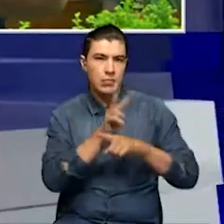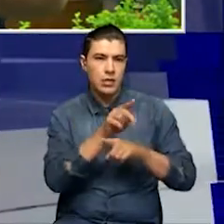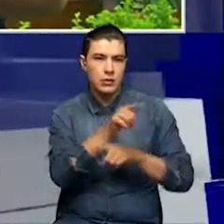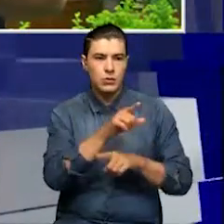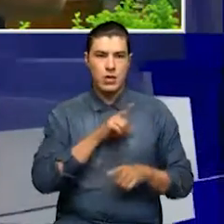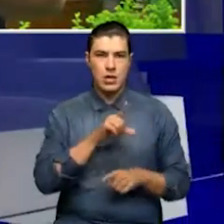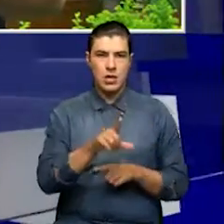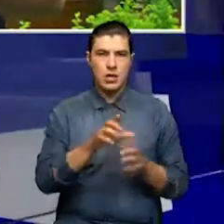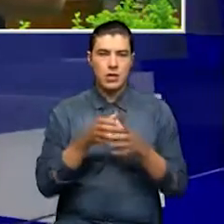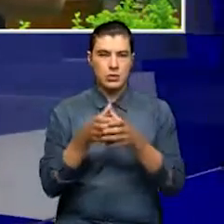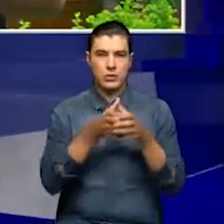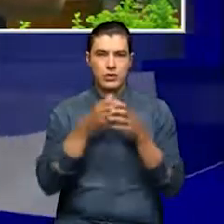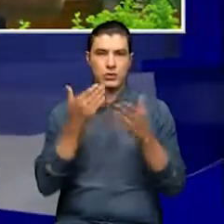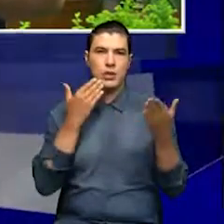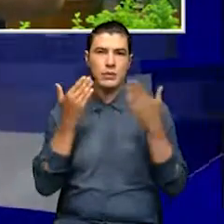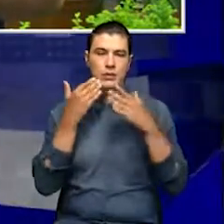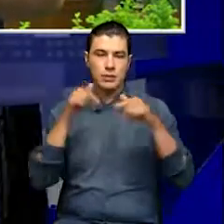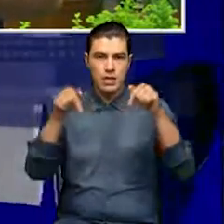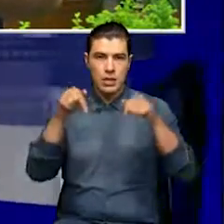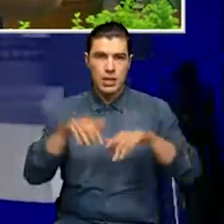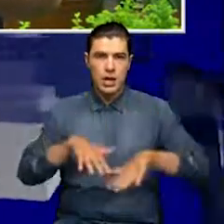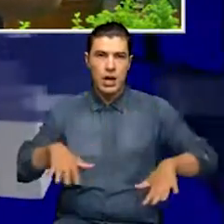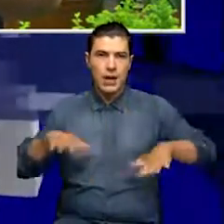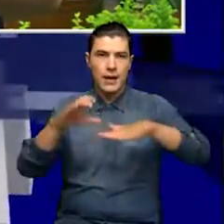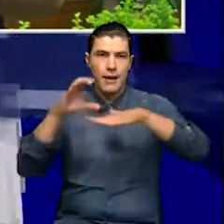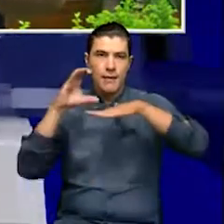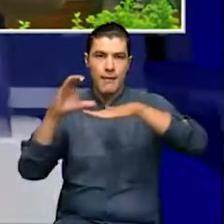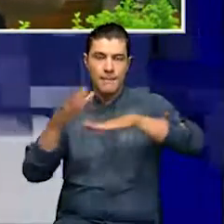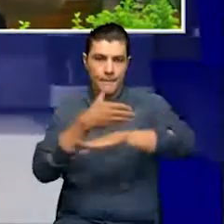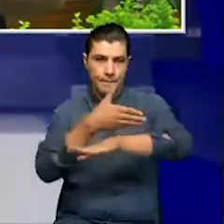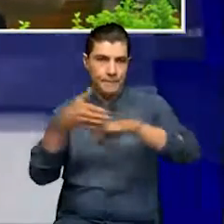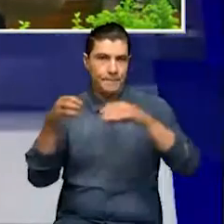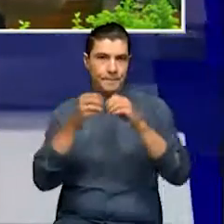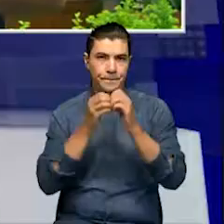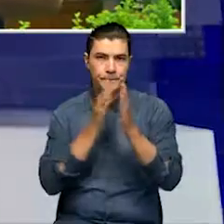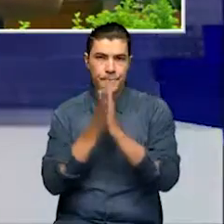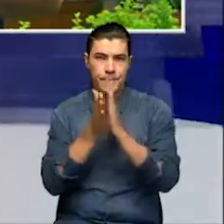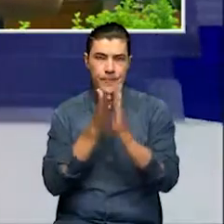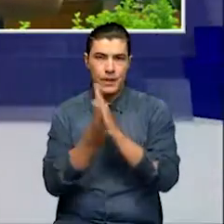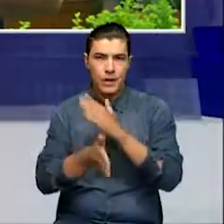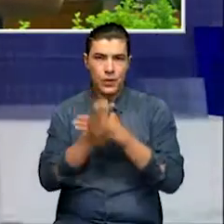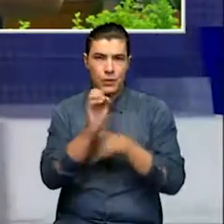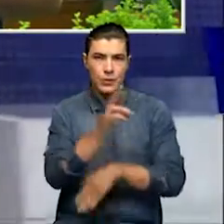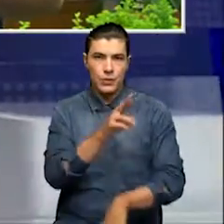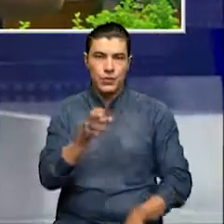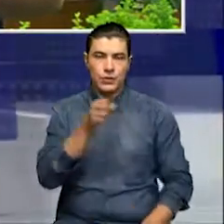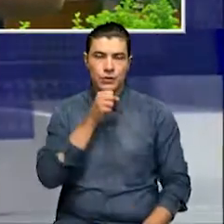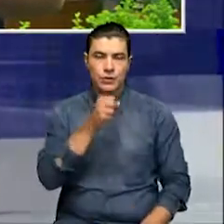de la asociación campesina del catatumbo compañeros hasta aquí toda la información sigan ustedes con más oriente noticias muy buenas tardes